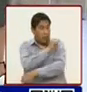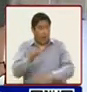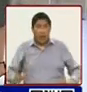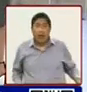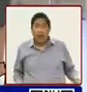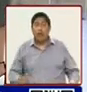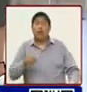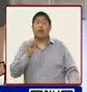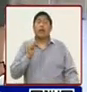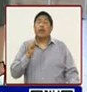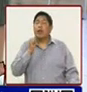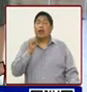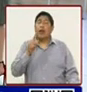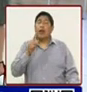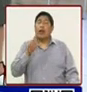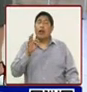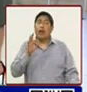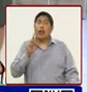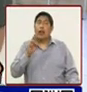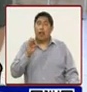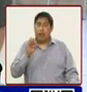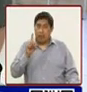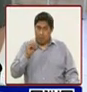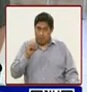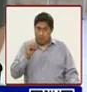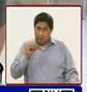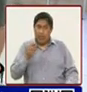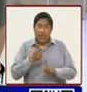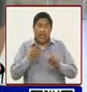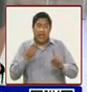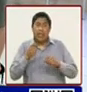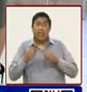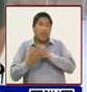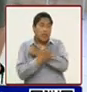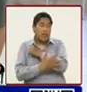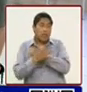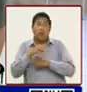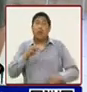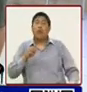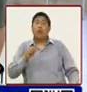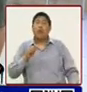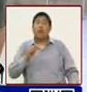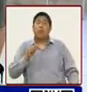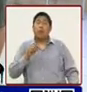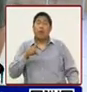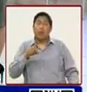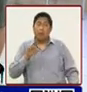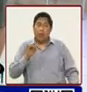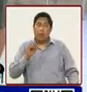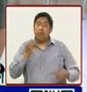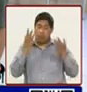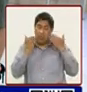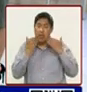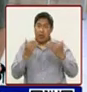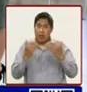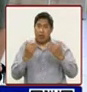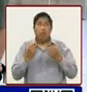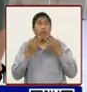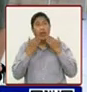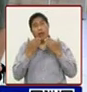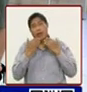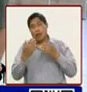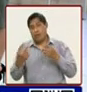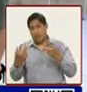Alfredo Apaza, alcalde del municipio de Mapiri, donde ha ocurrido este derrumbe. Muchísimas gracias, buenas noches. Gracias por la